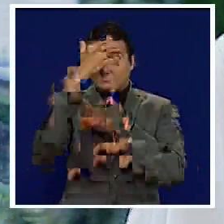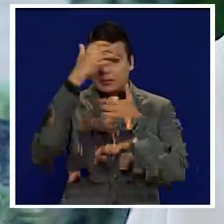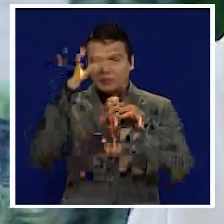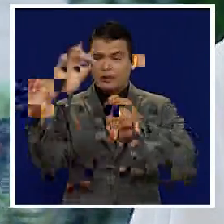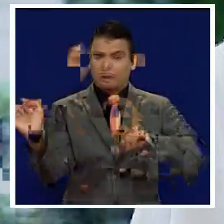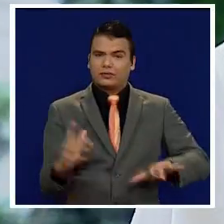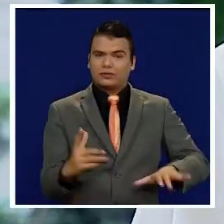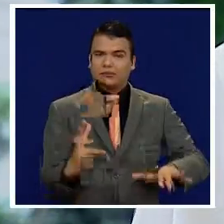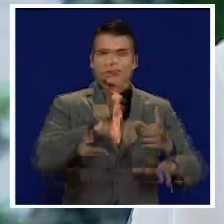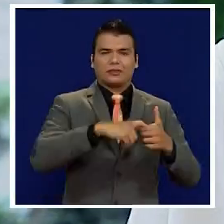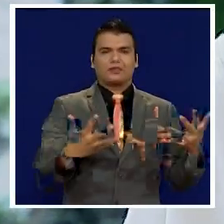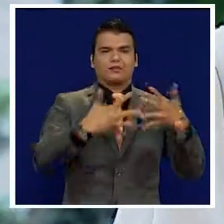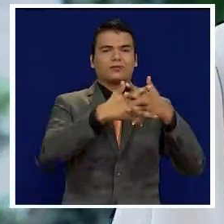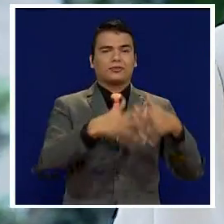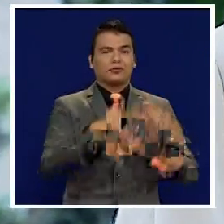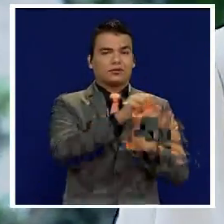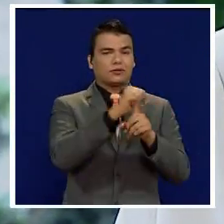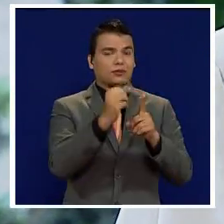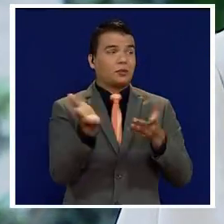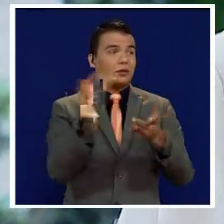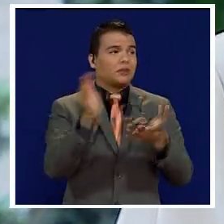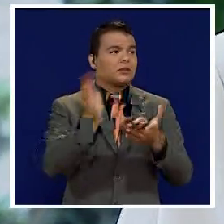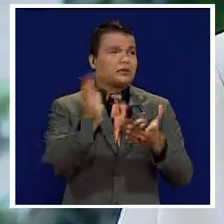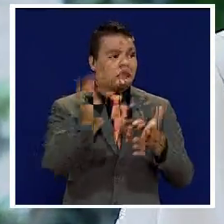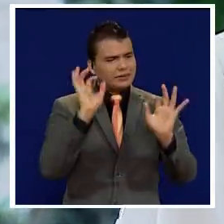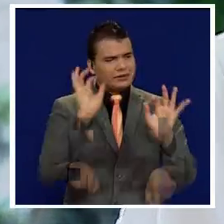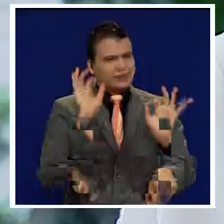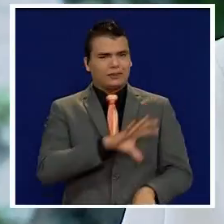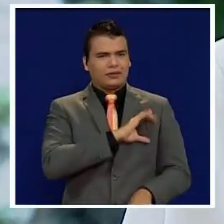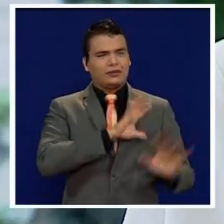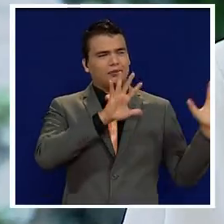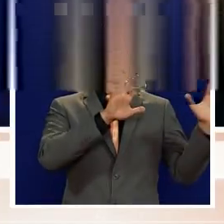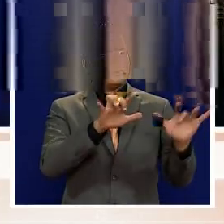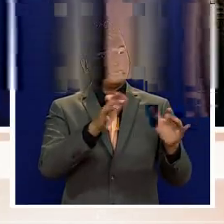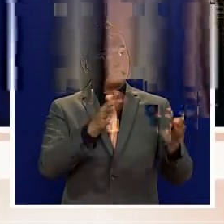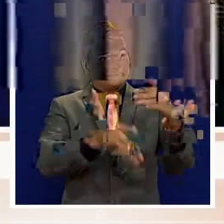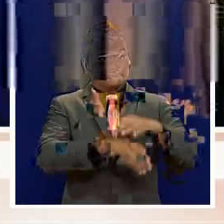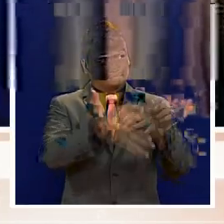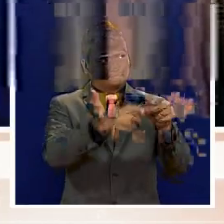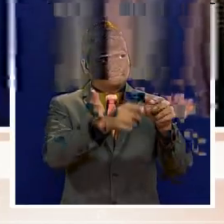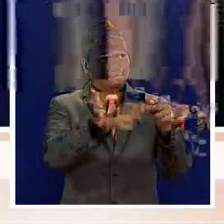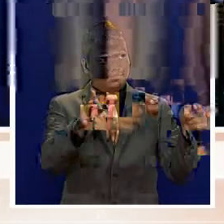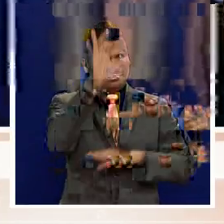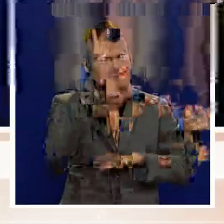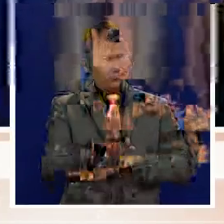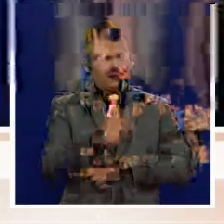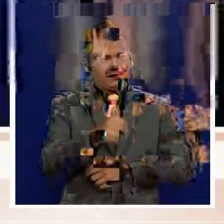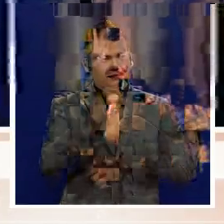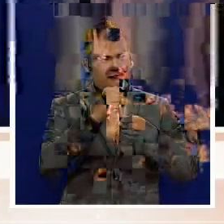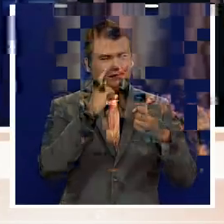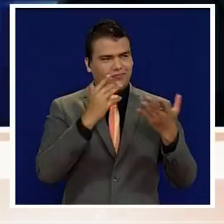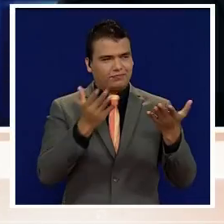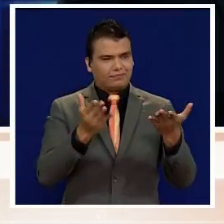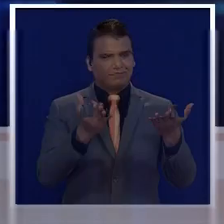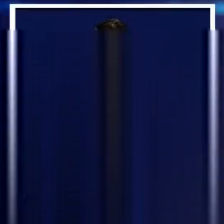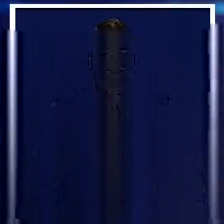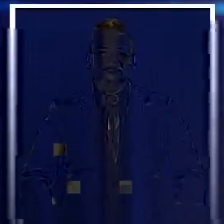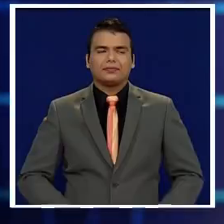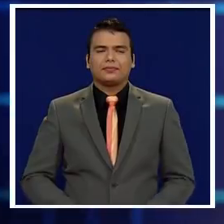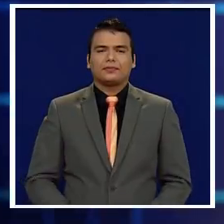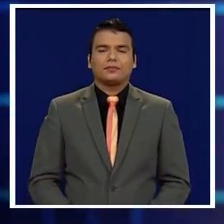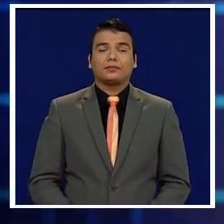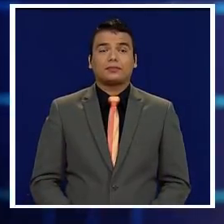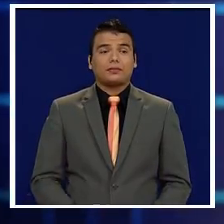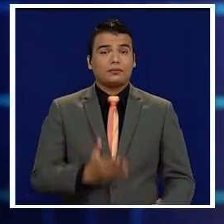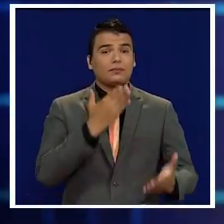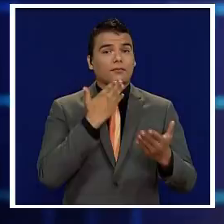aquí en la capital vallecaucana. Hay que creer esta paz. Rubén, adelante usted con más de sus noticias. Muchas gracias, Ana María.